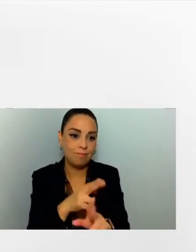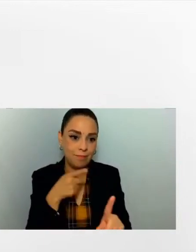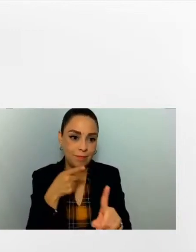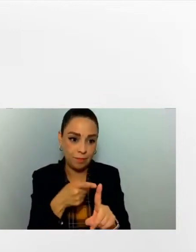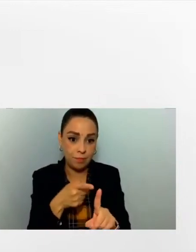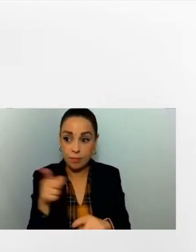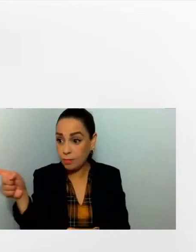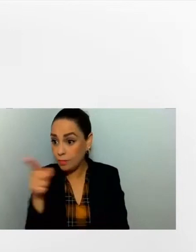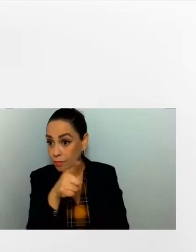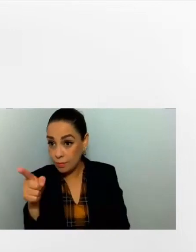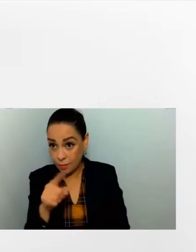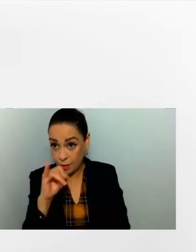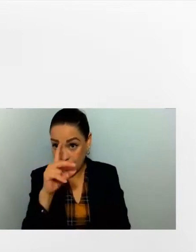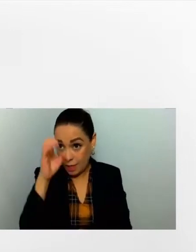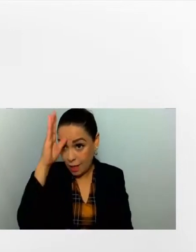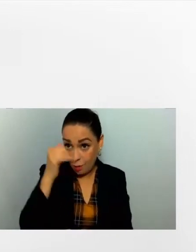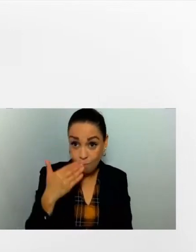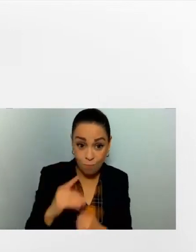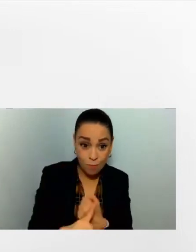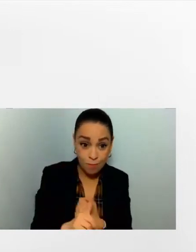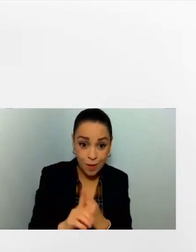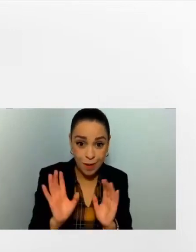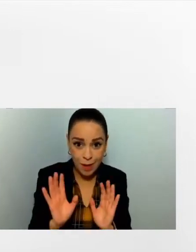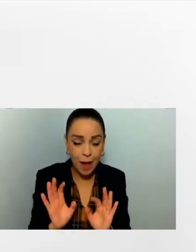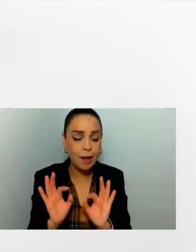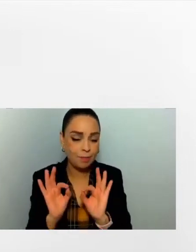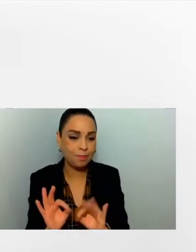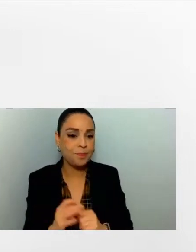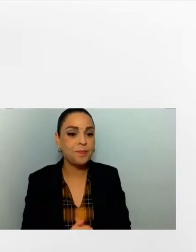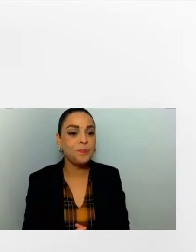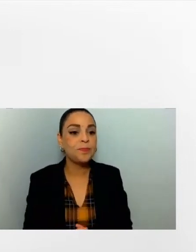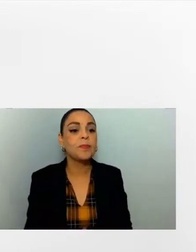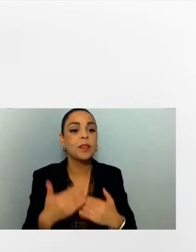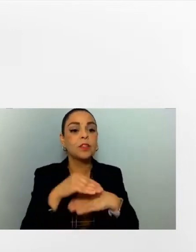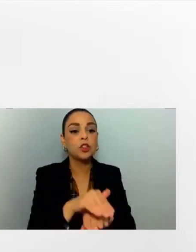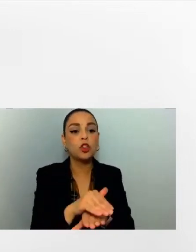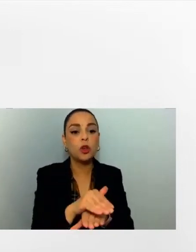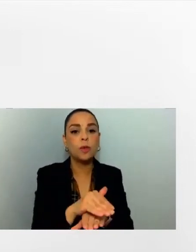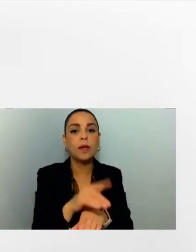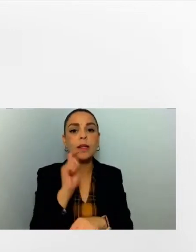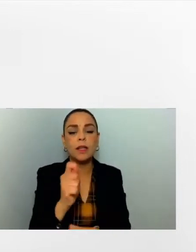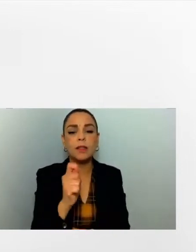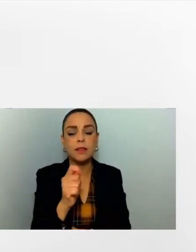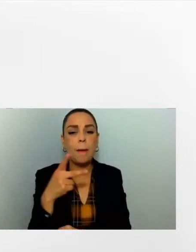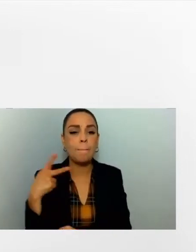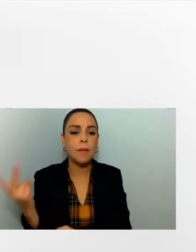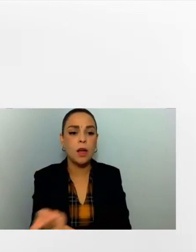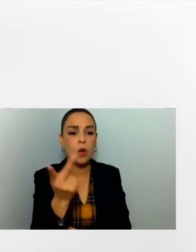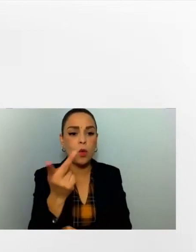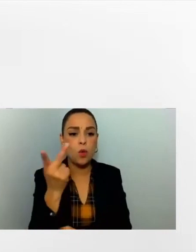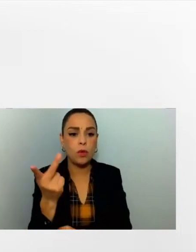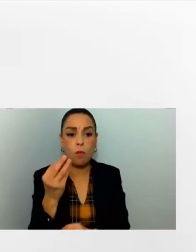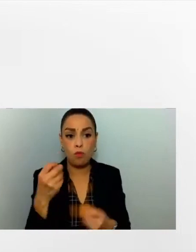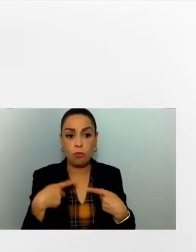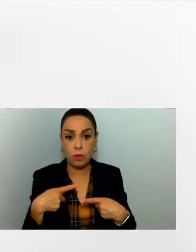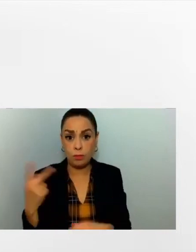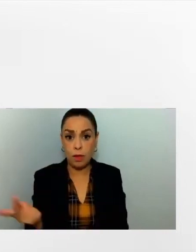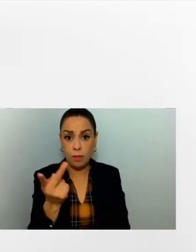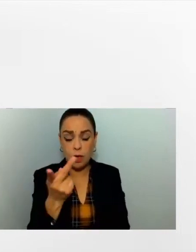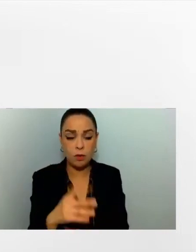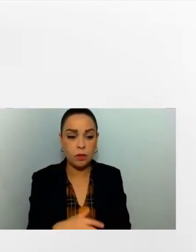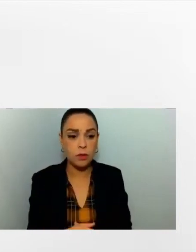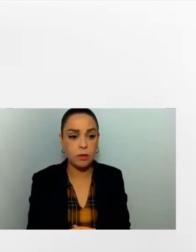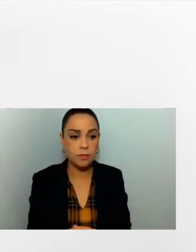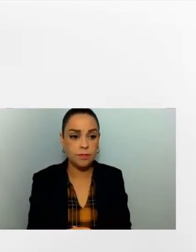tienen problema con eso. Y es la pregunta sobre, o preguntan varias personas, ¿cuál es el